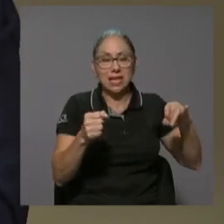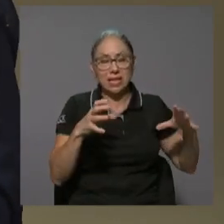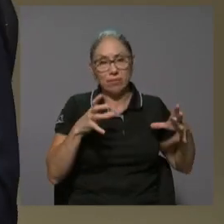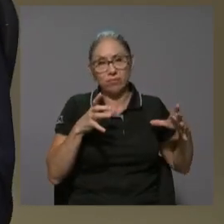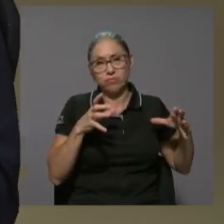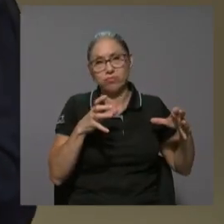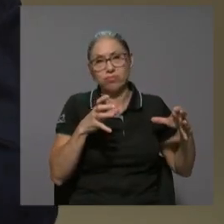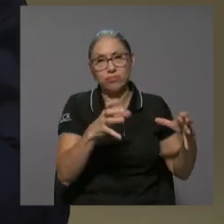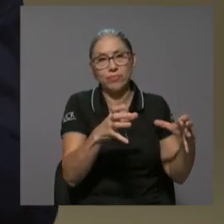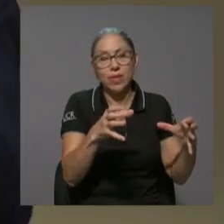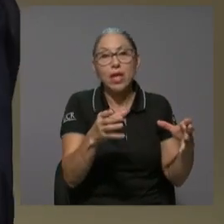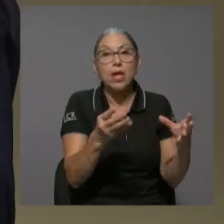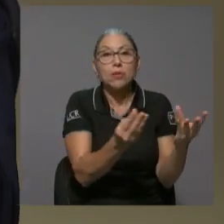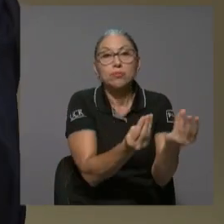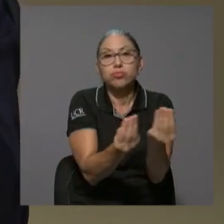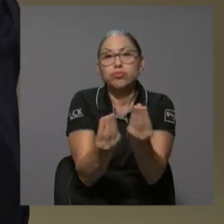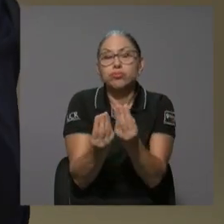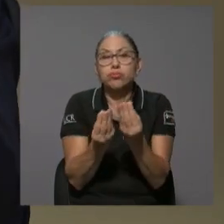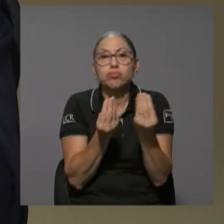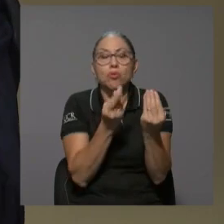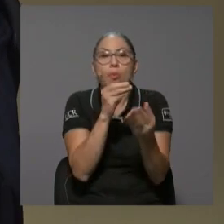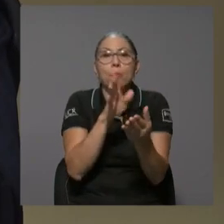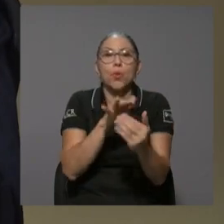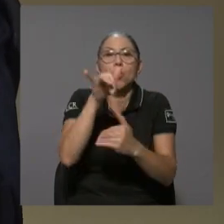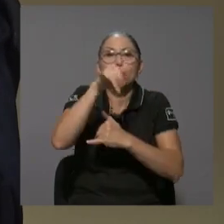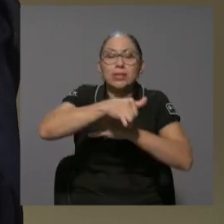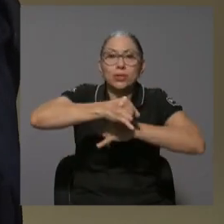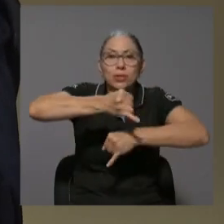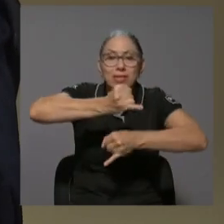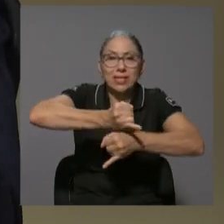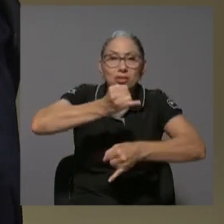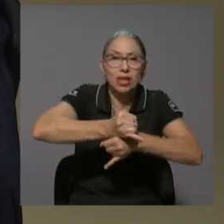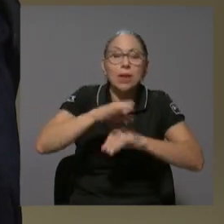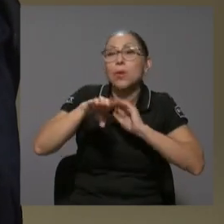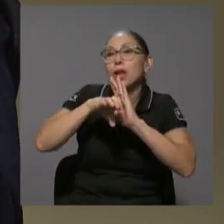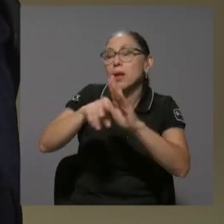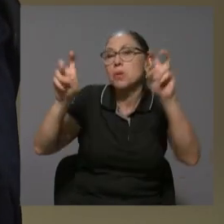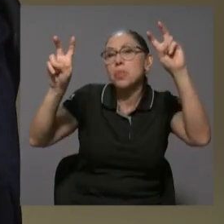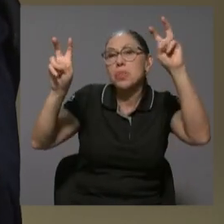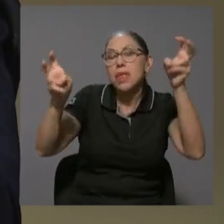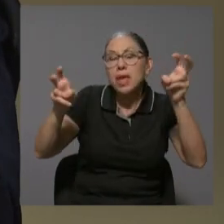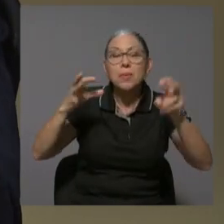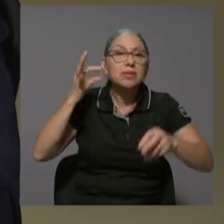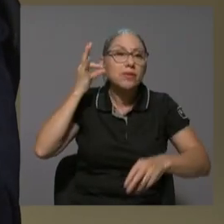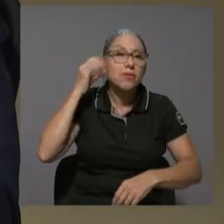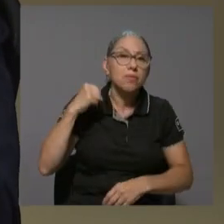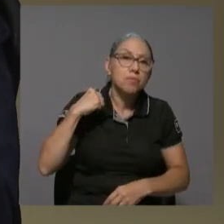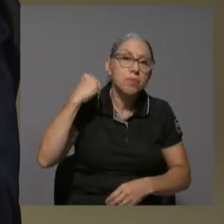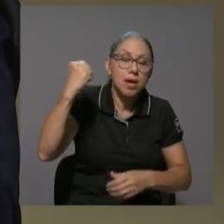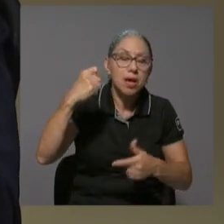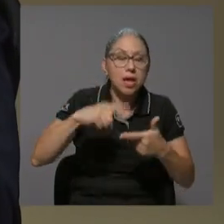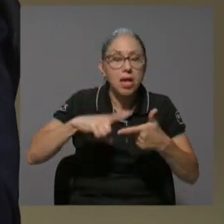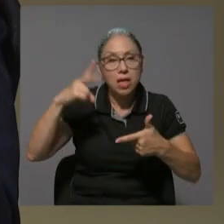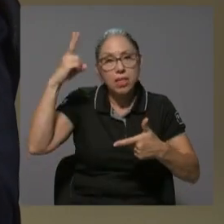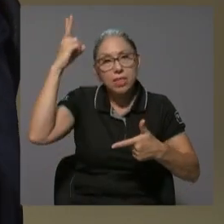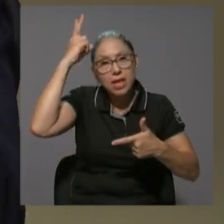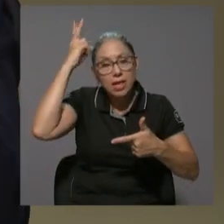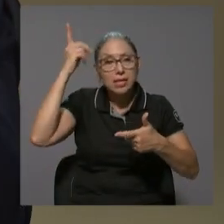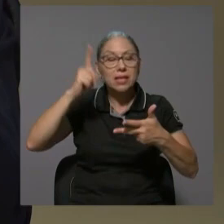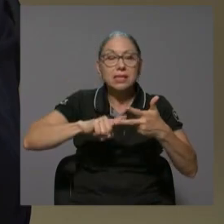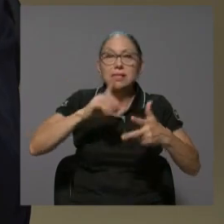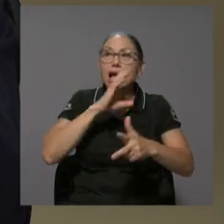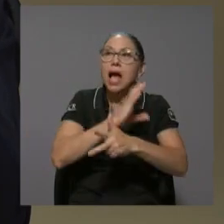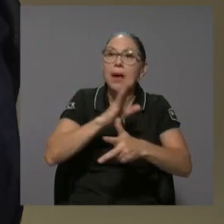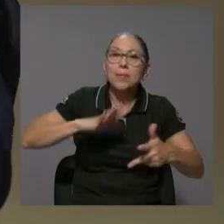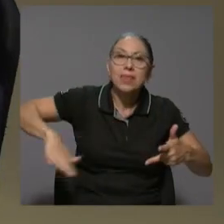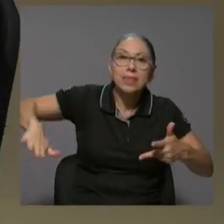desde el punto de vista de lo que son aspiraciones feministas, indigenistas, ambientales, regionales,